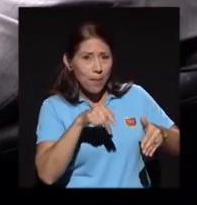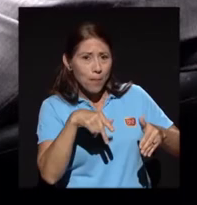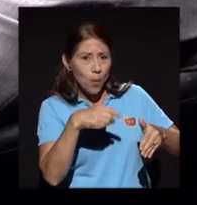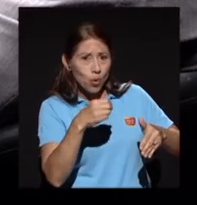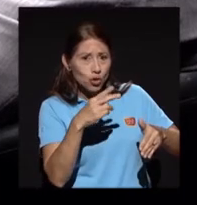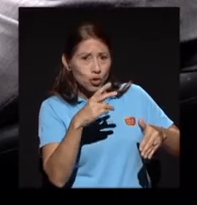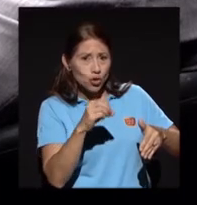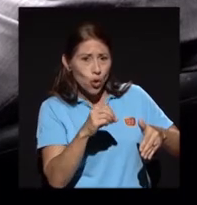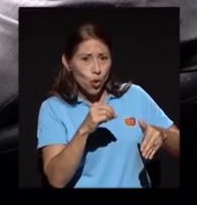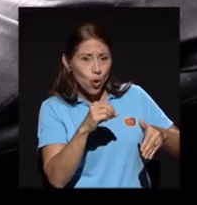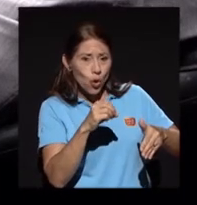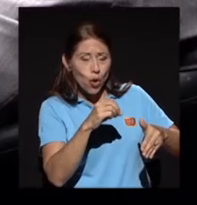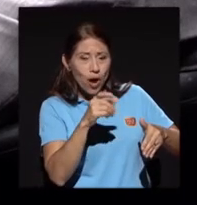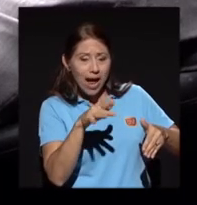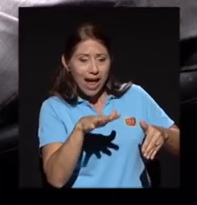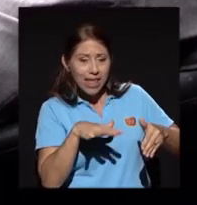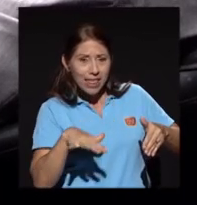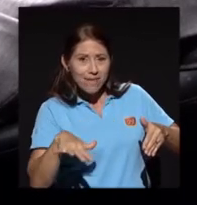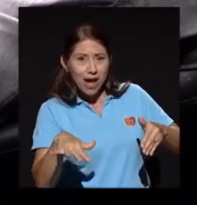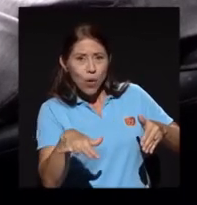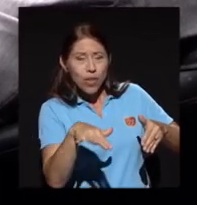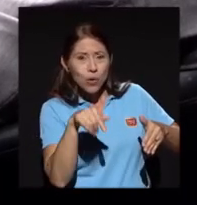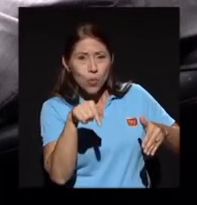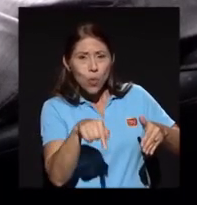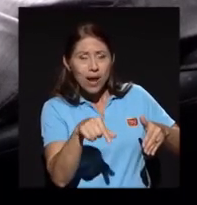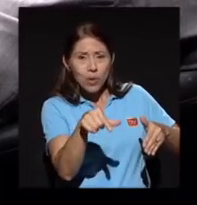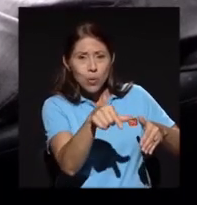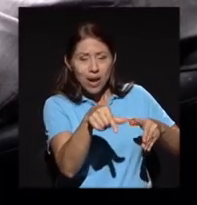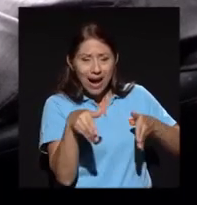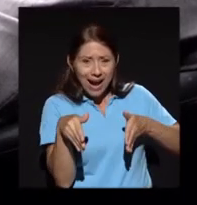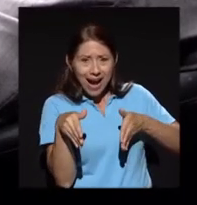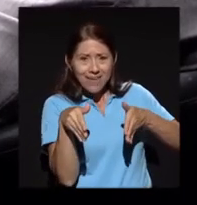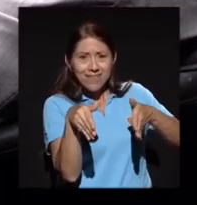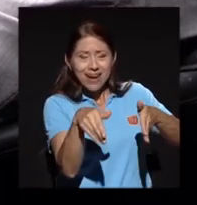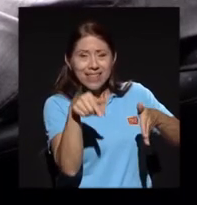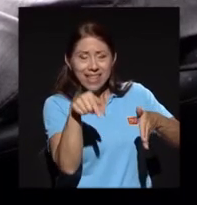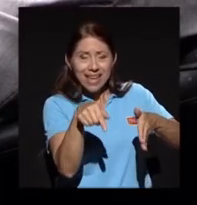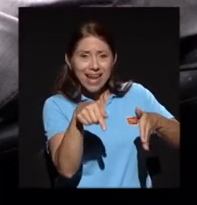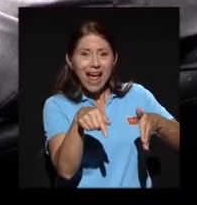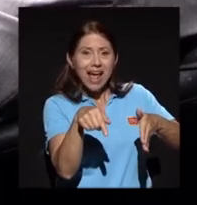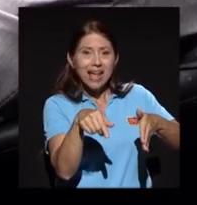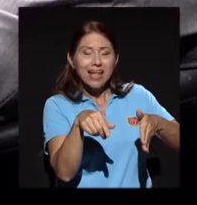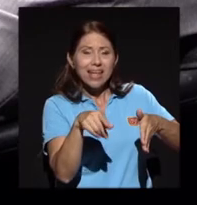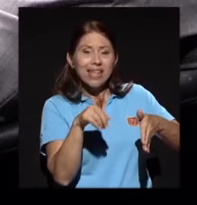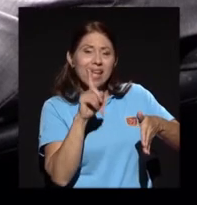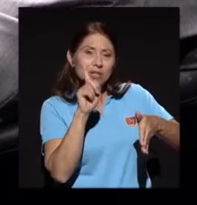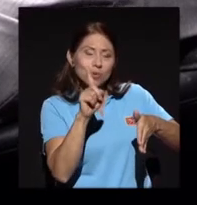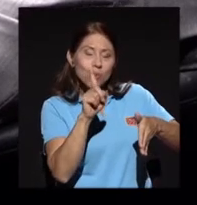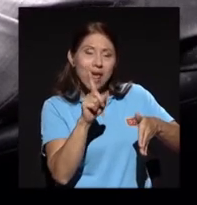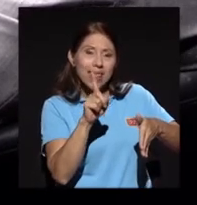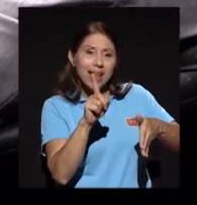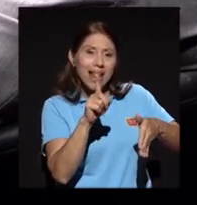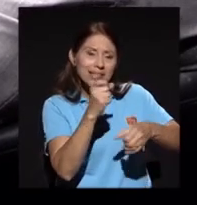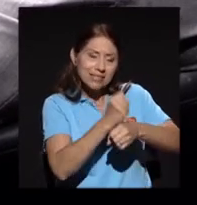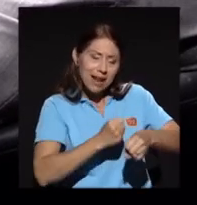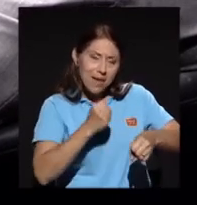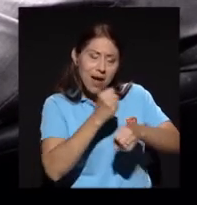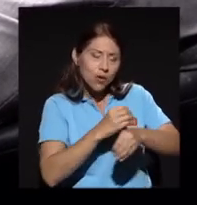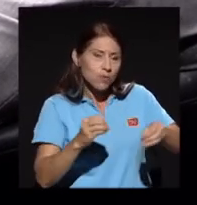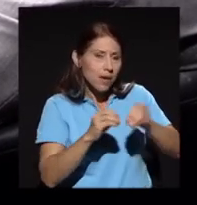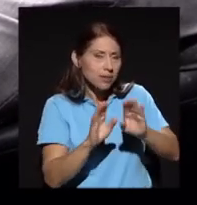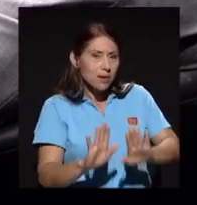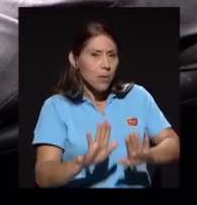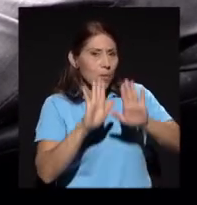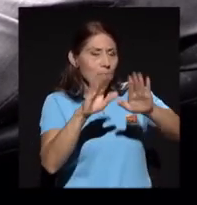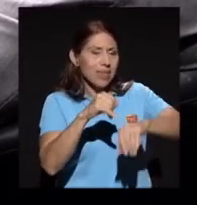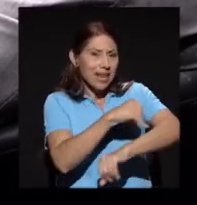cual fluye una carretera que es una de las maravillas de la ingeniería y de